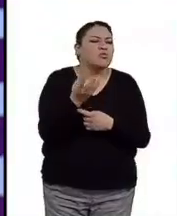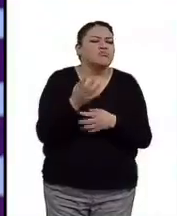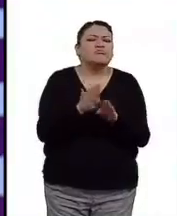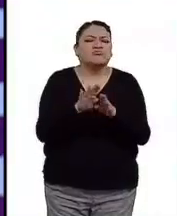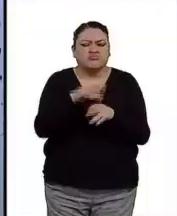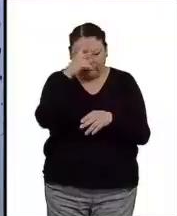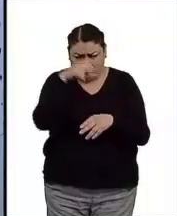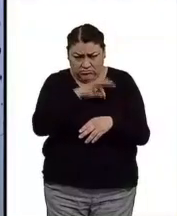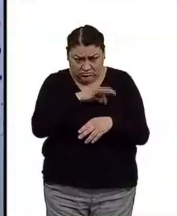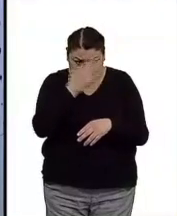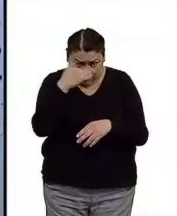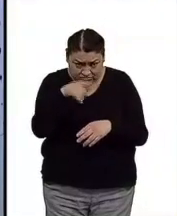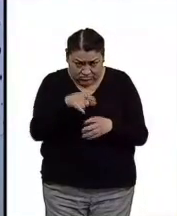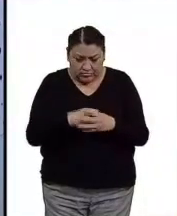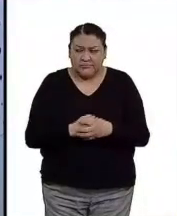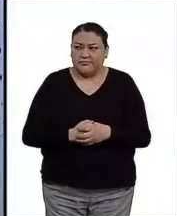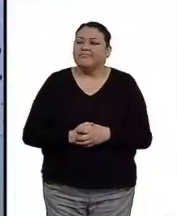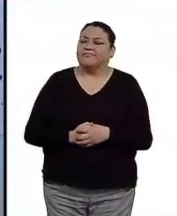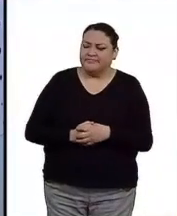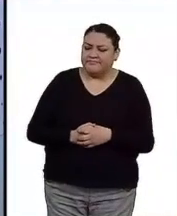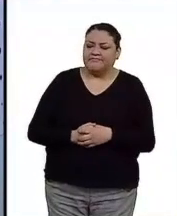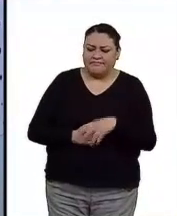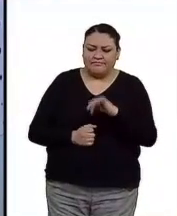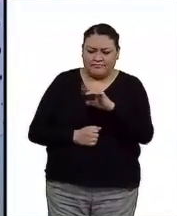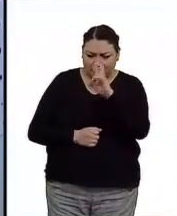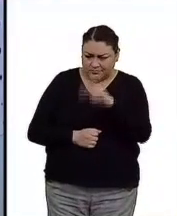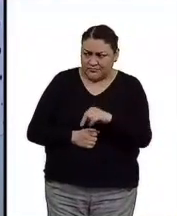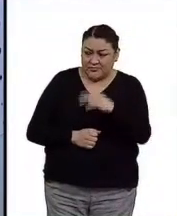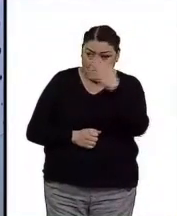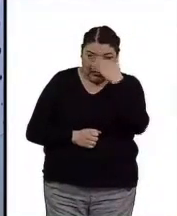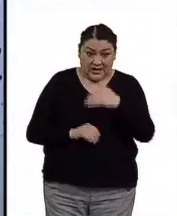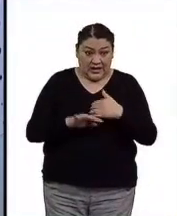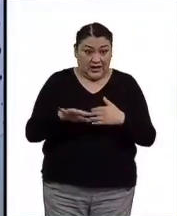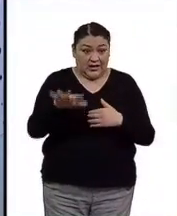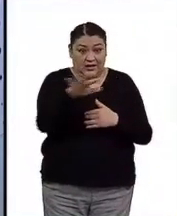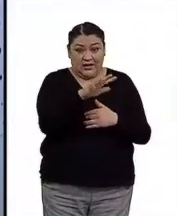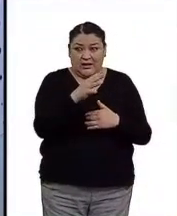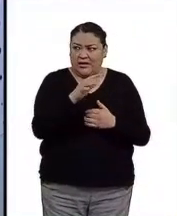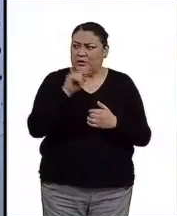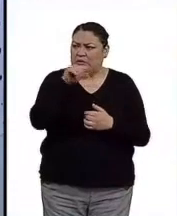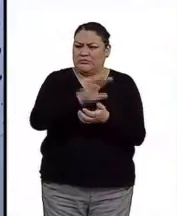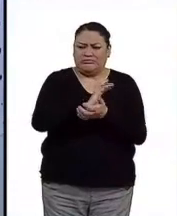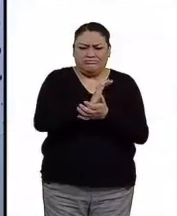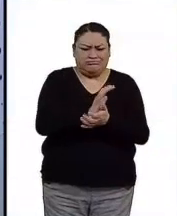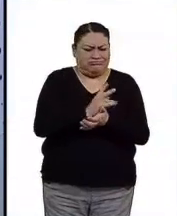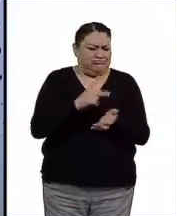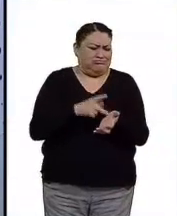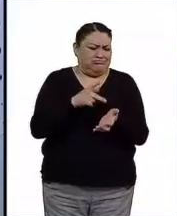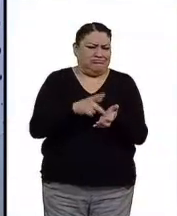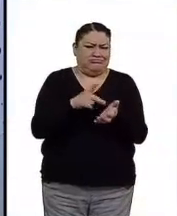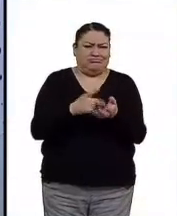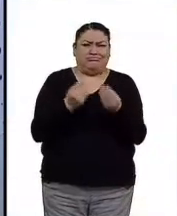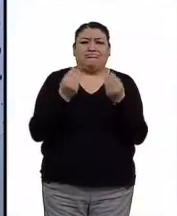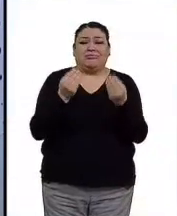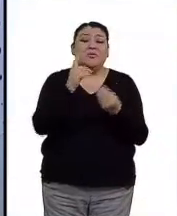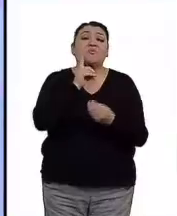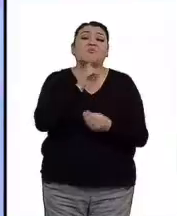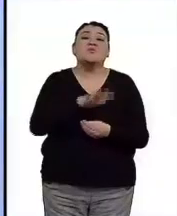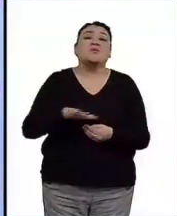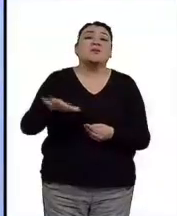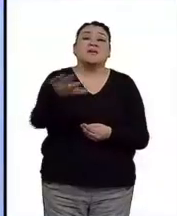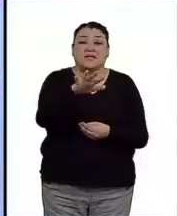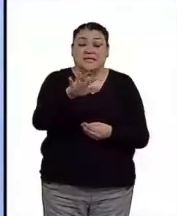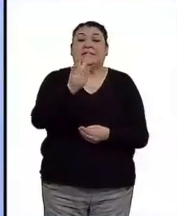México? Pues mira, sí es una de las situaciones de discriminación que más, al menos que más denuncian las mujeres, ¿no?